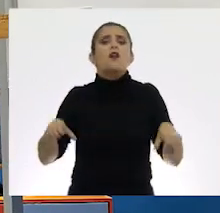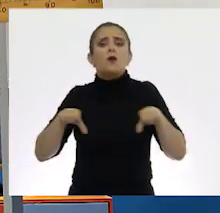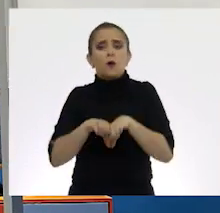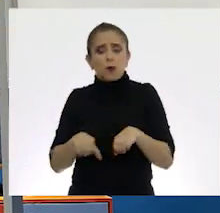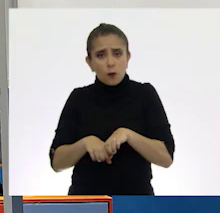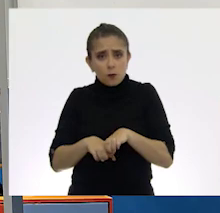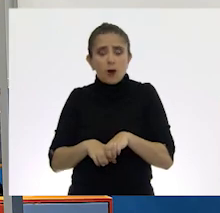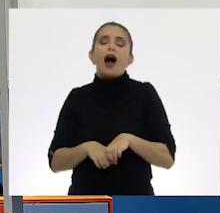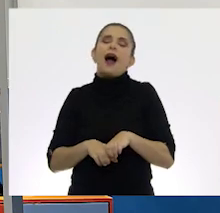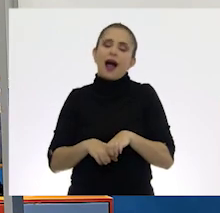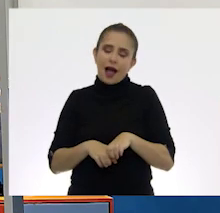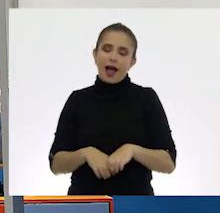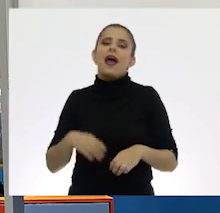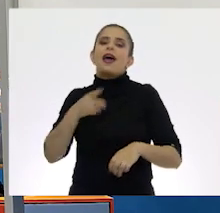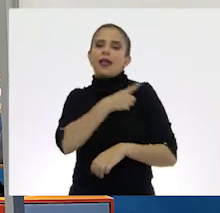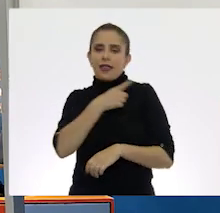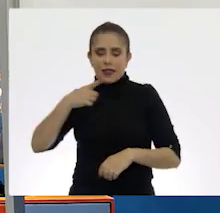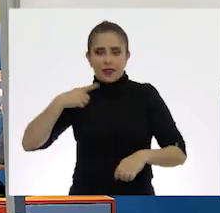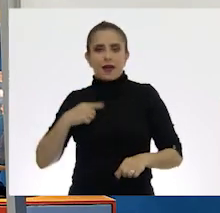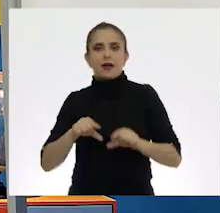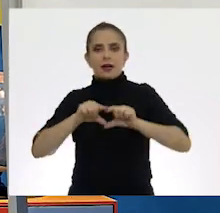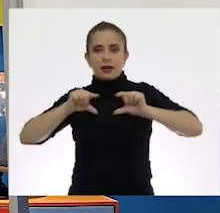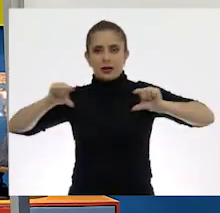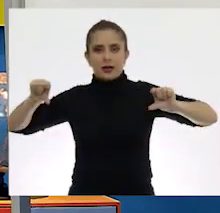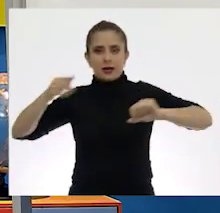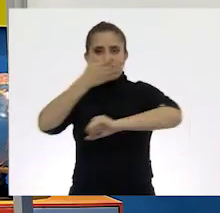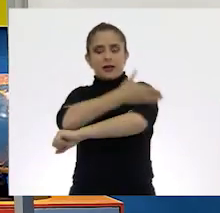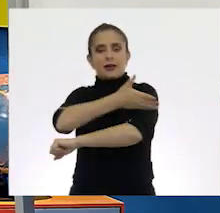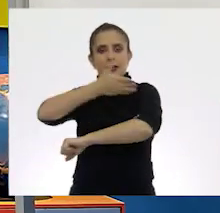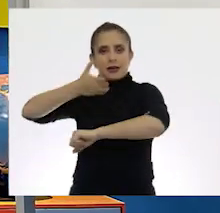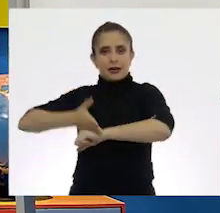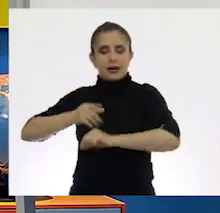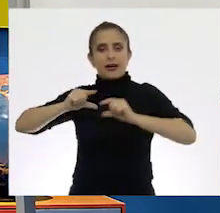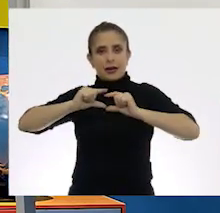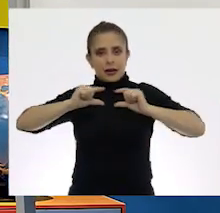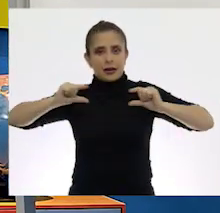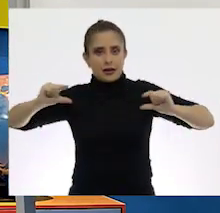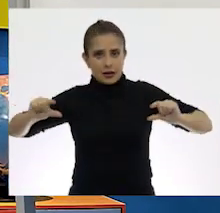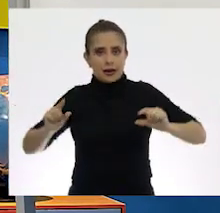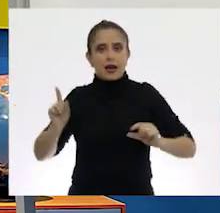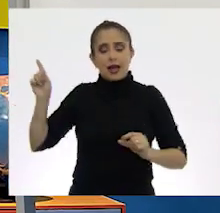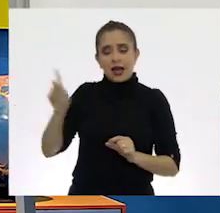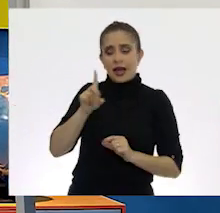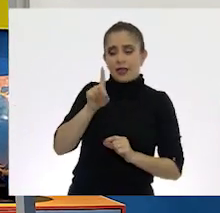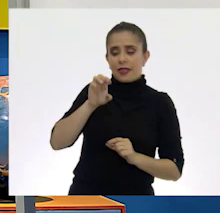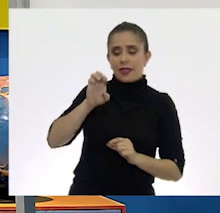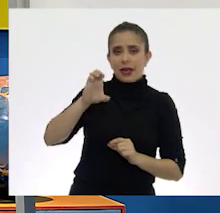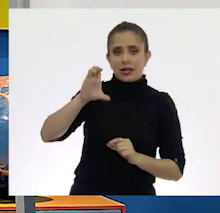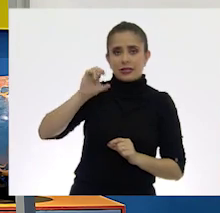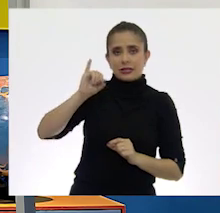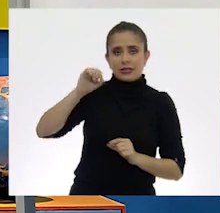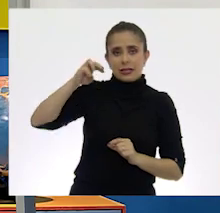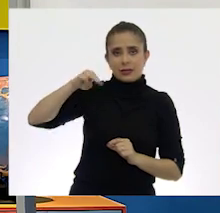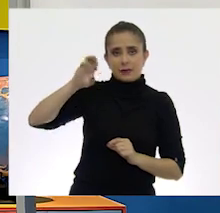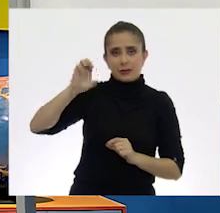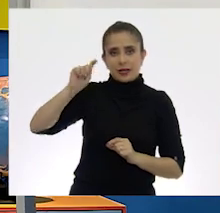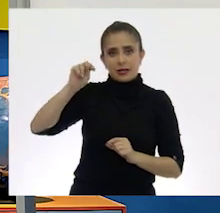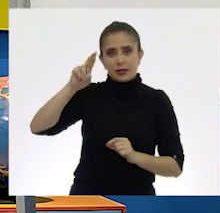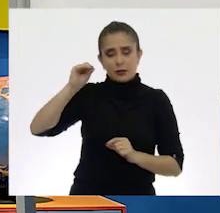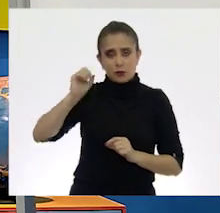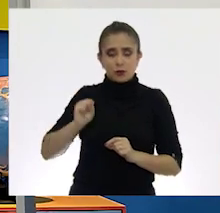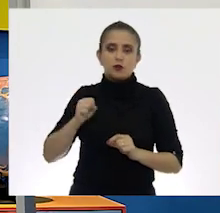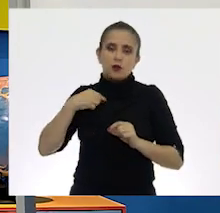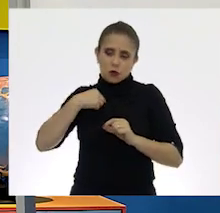cuaderno. Yo lo voy a trabajar aquí con, llamémosle, decímetros y nuestros niños lo van a trabajar